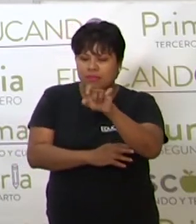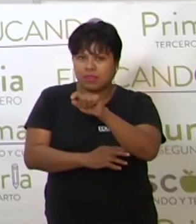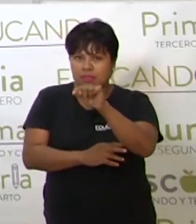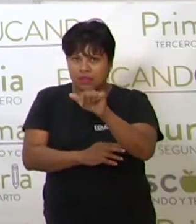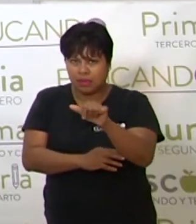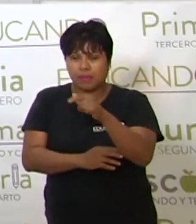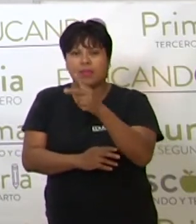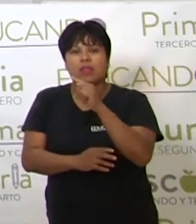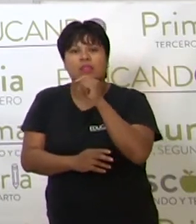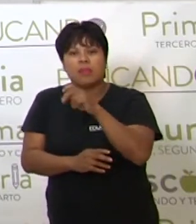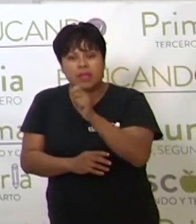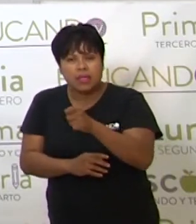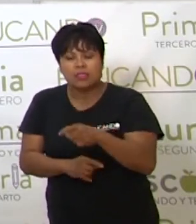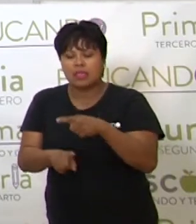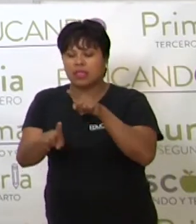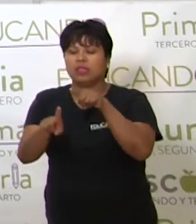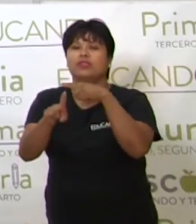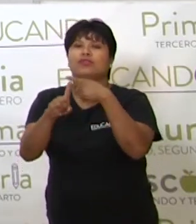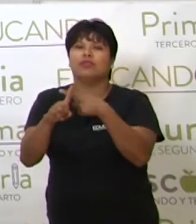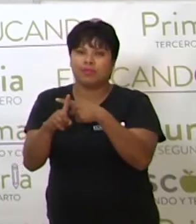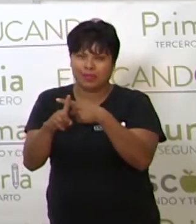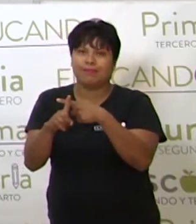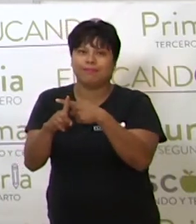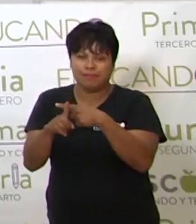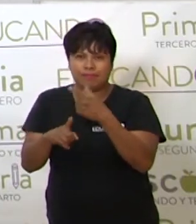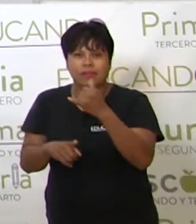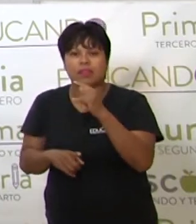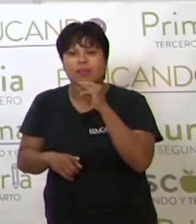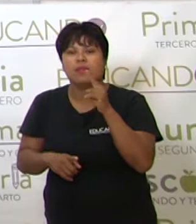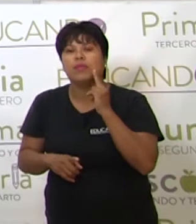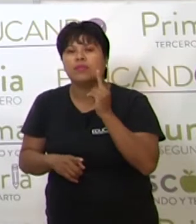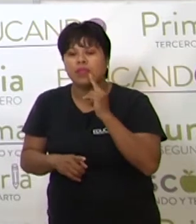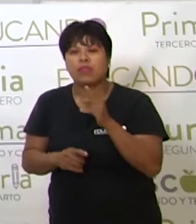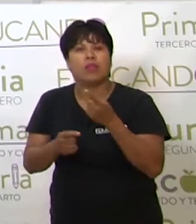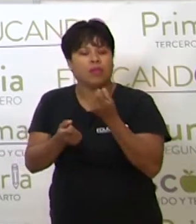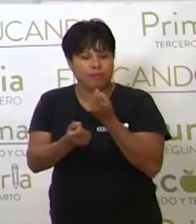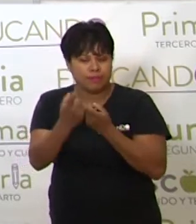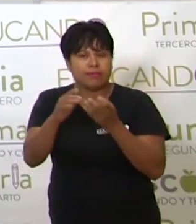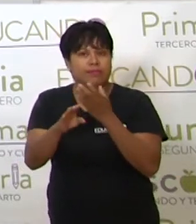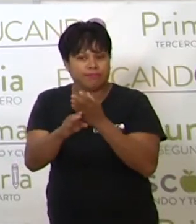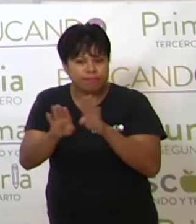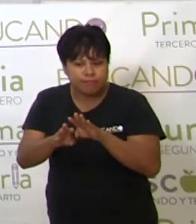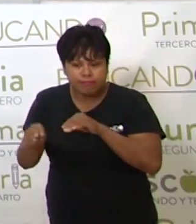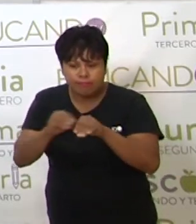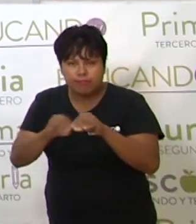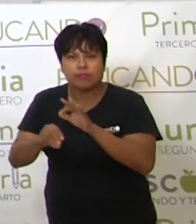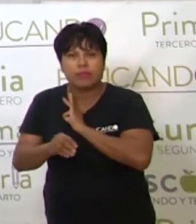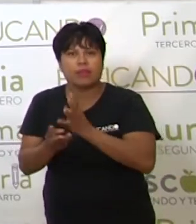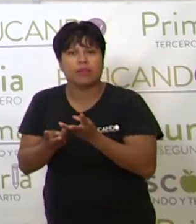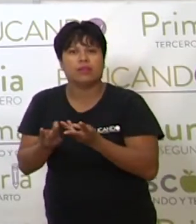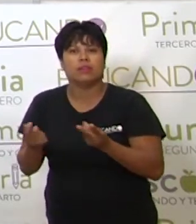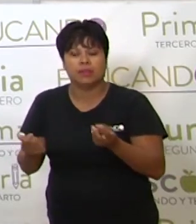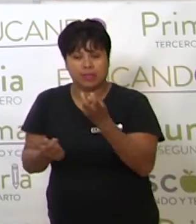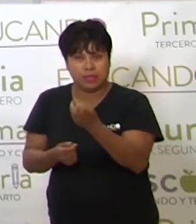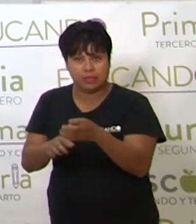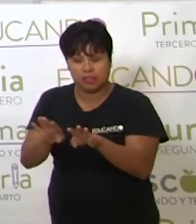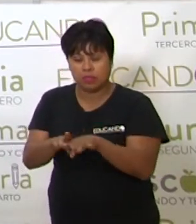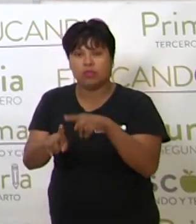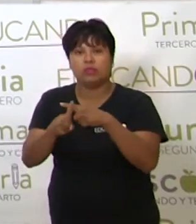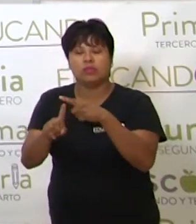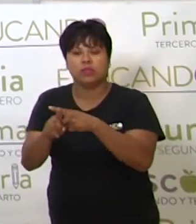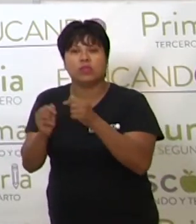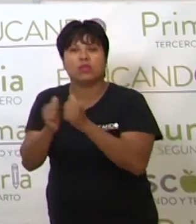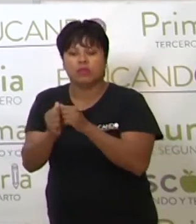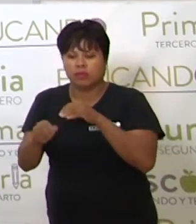estuvimos viendo lo que es la suma y estuvimos utilizando algunas estrategias con las cuales podíamos resolver estas sumas con